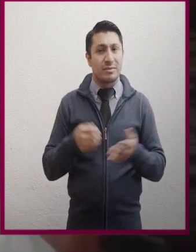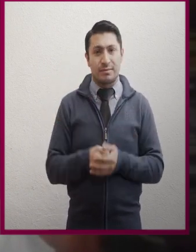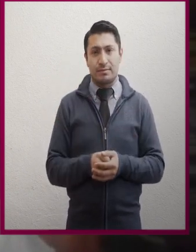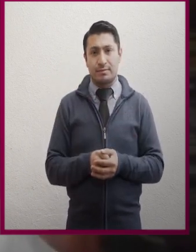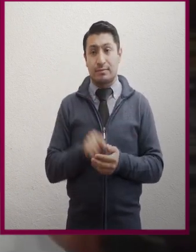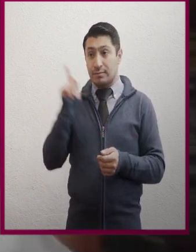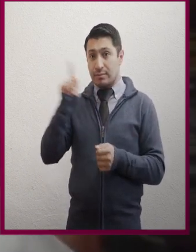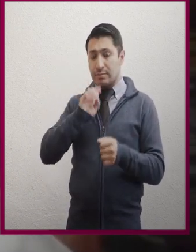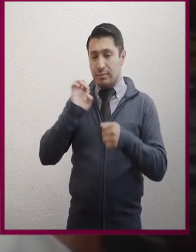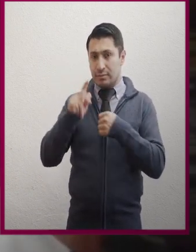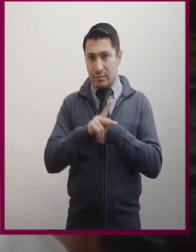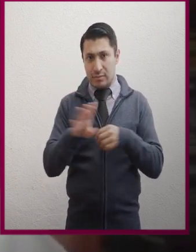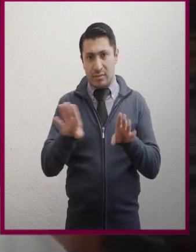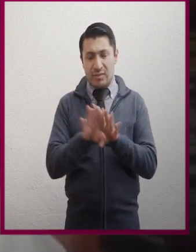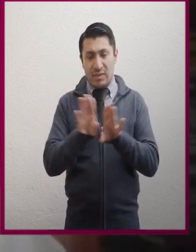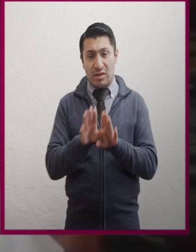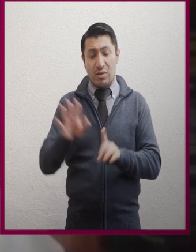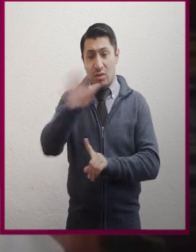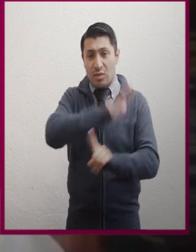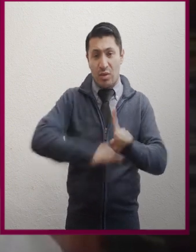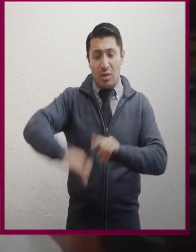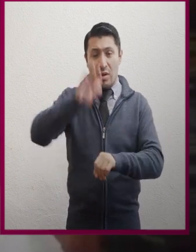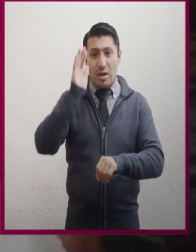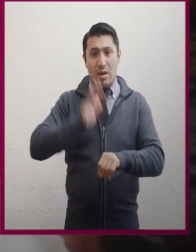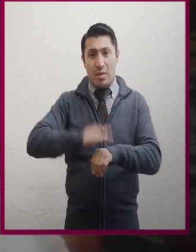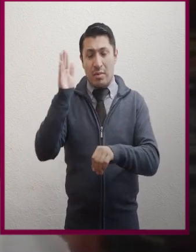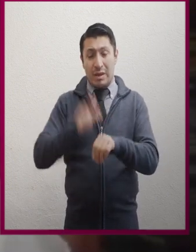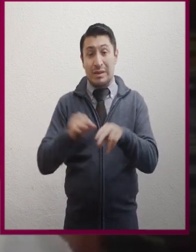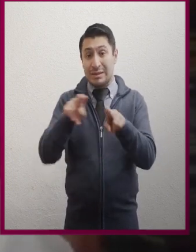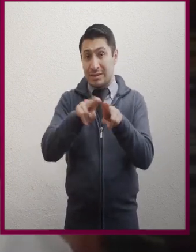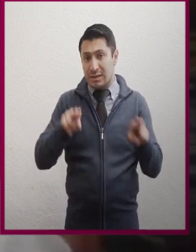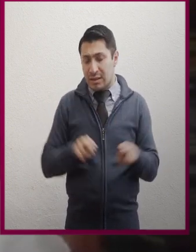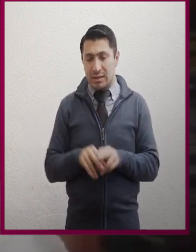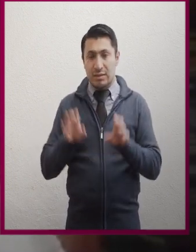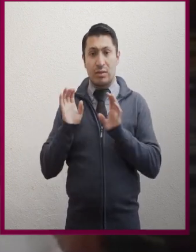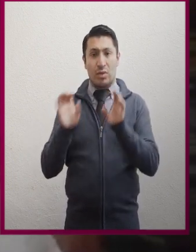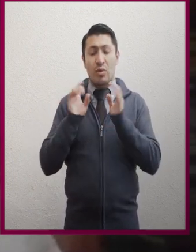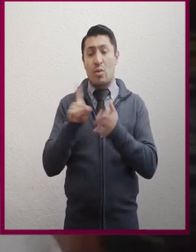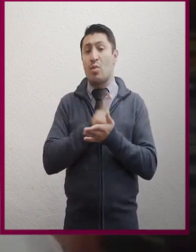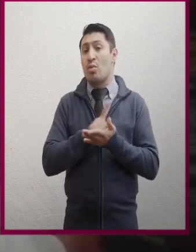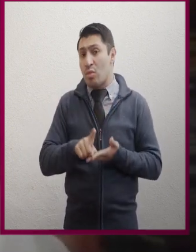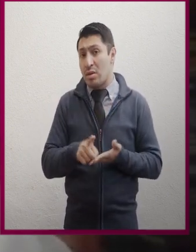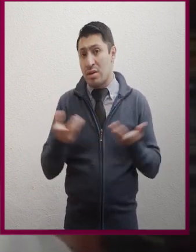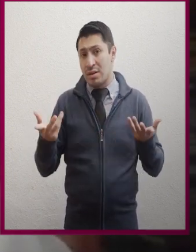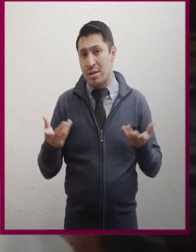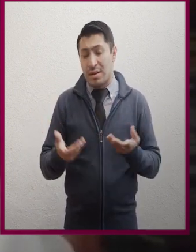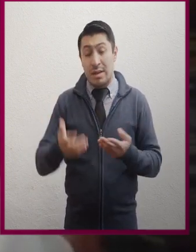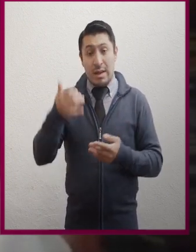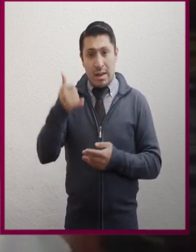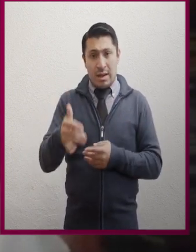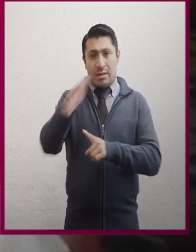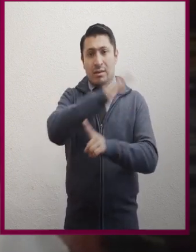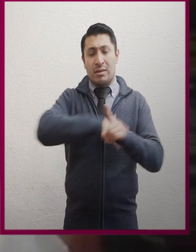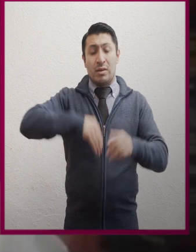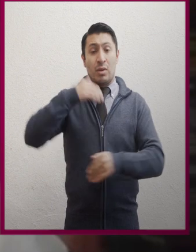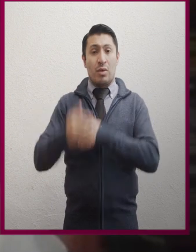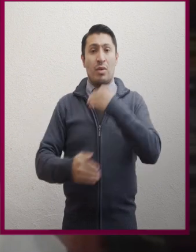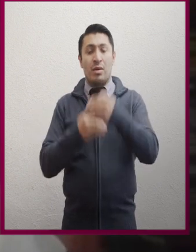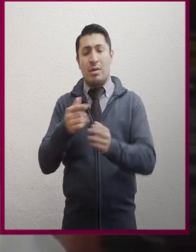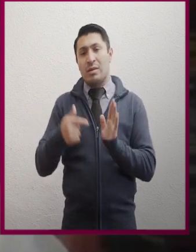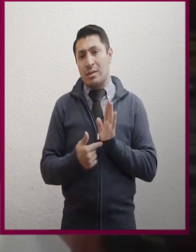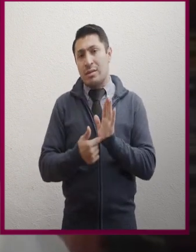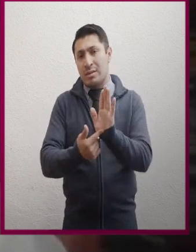sectores más nacionalistas, conservadores de derecha, y sectores progresistas que aún plantean la idea de que es